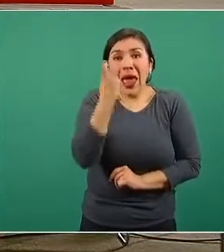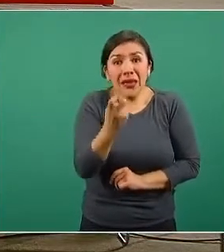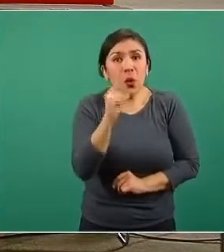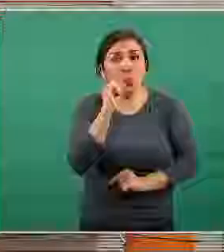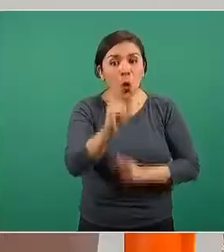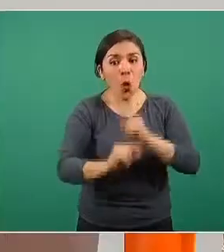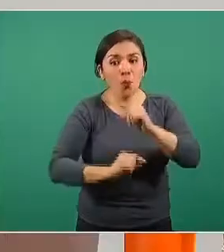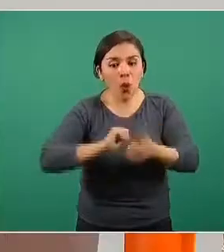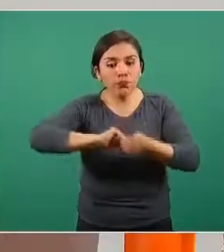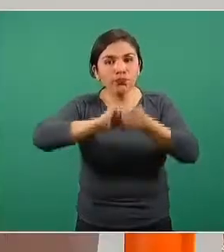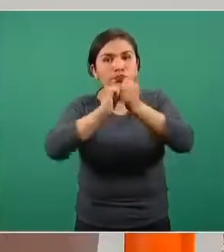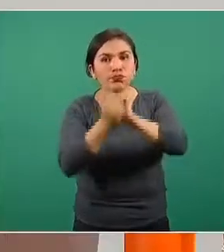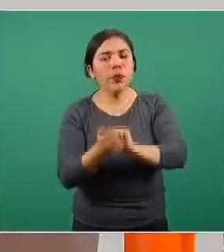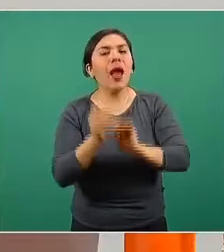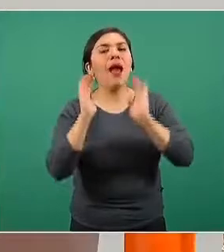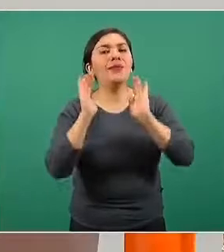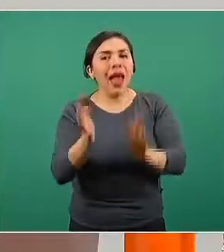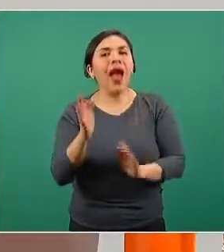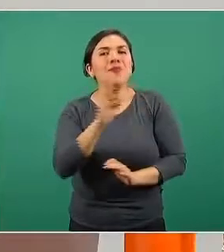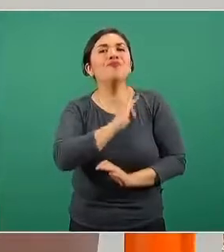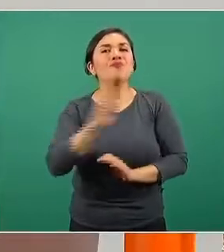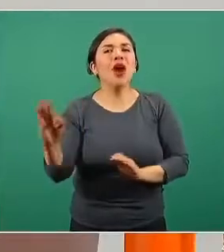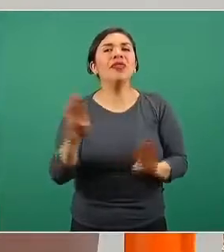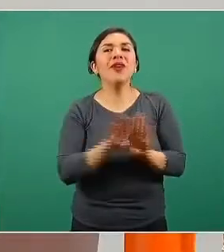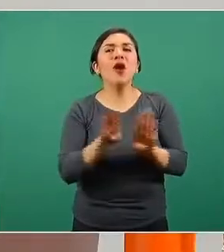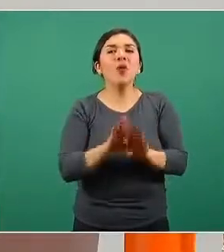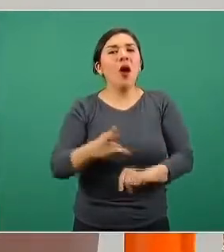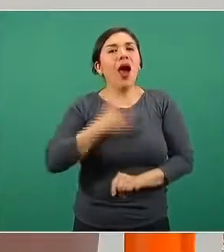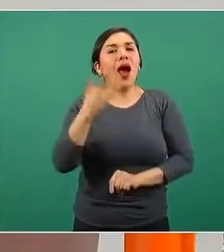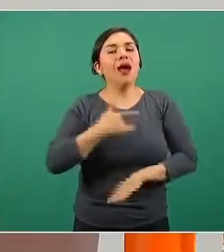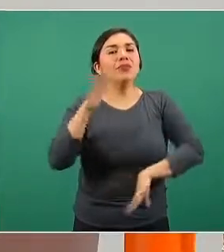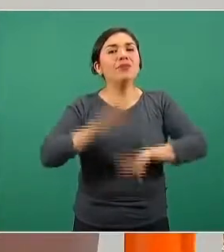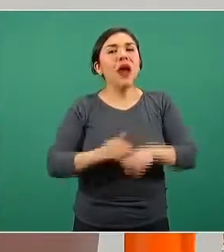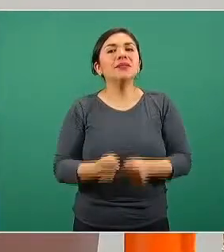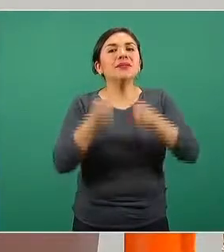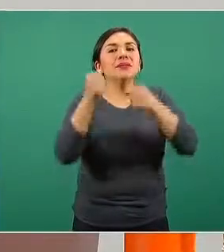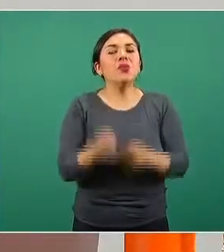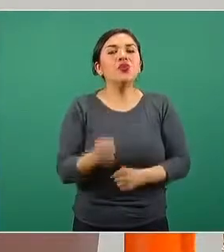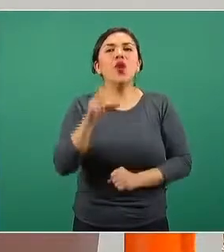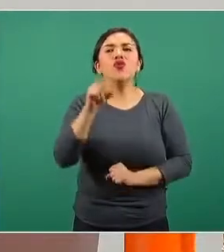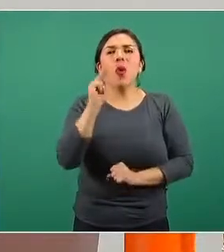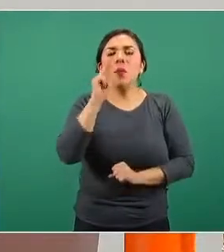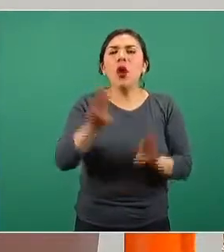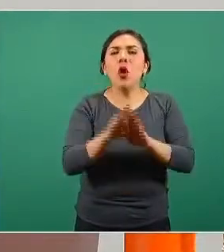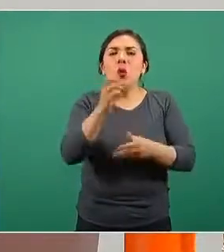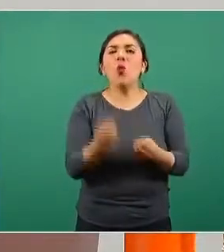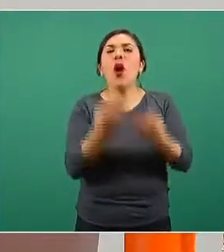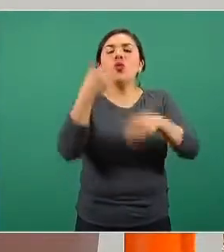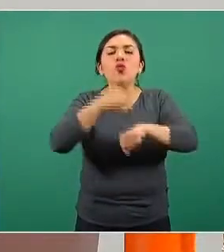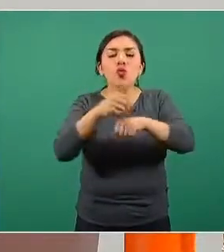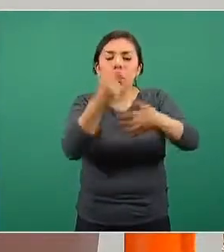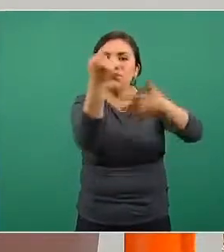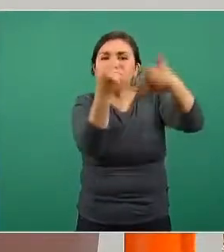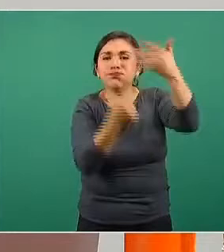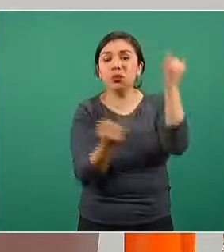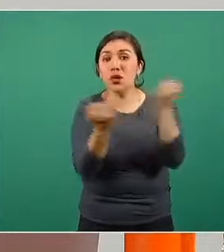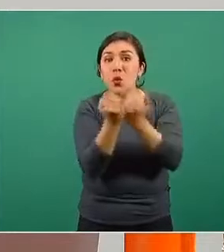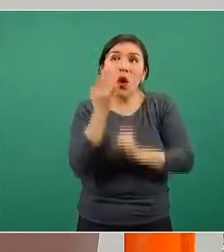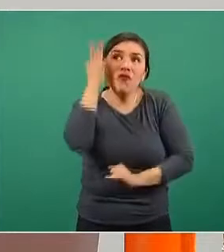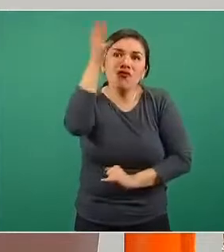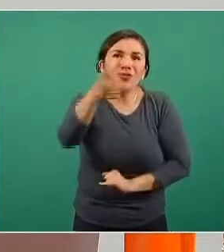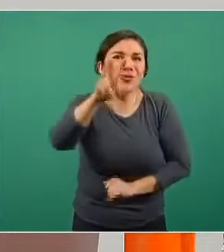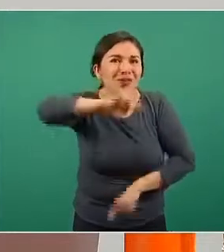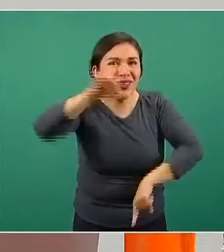estas brechas poco a poco, sobre todo para que no veamos estas cifras en el futuro, porque